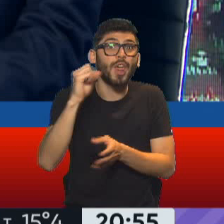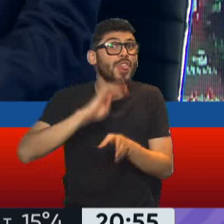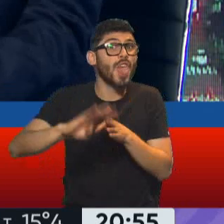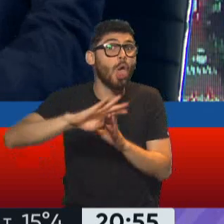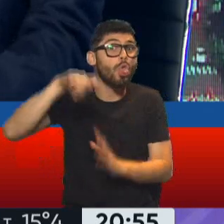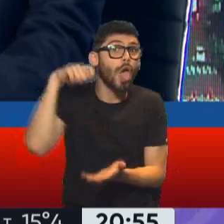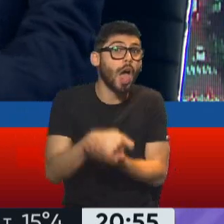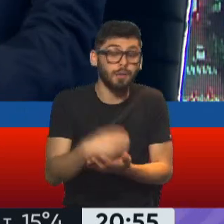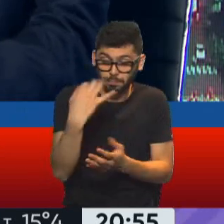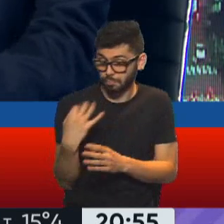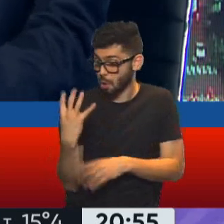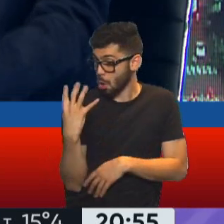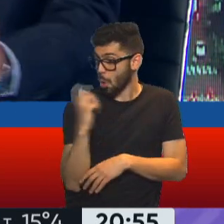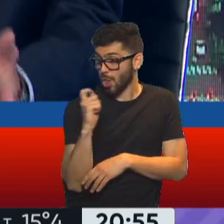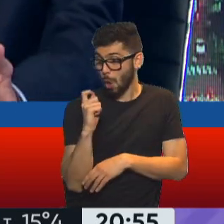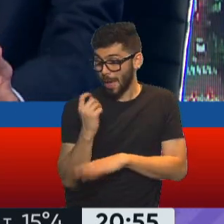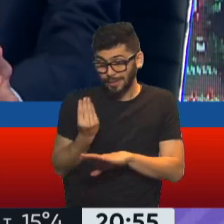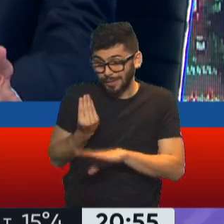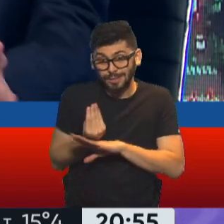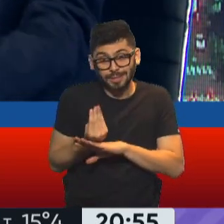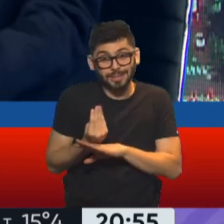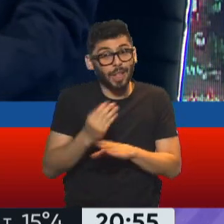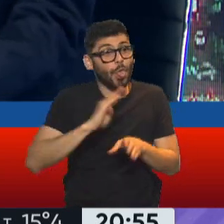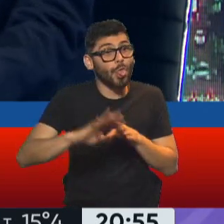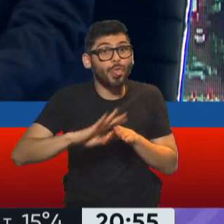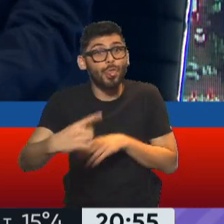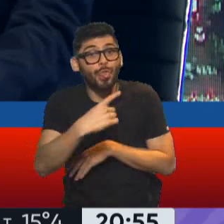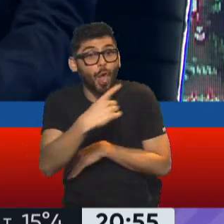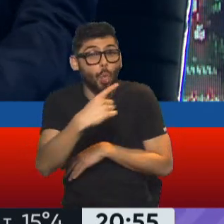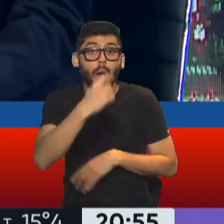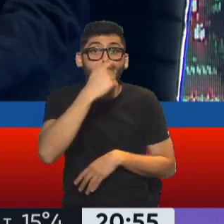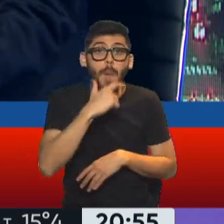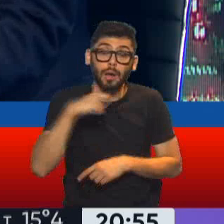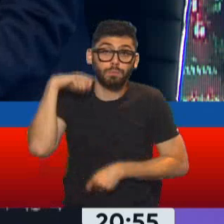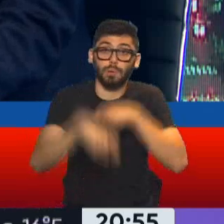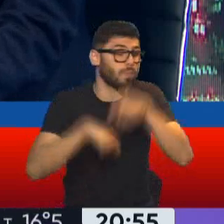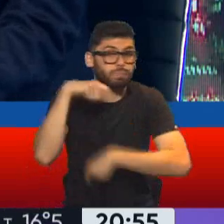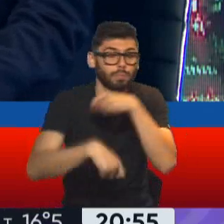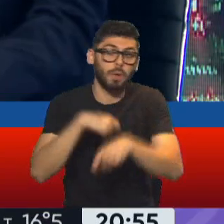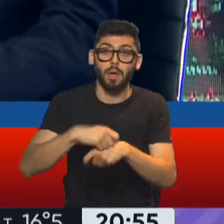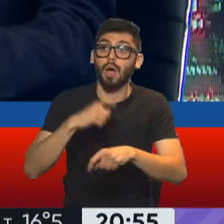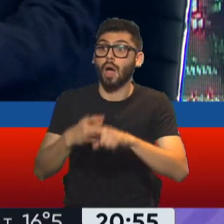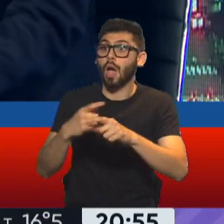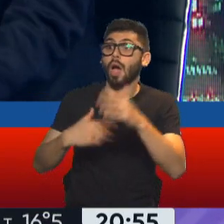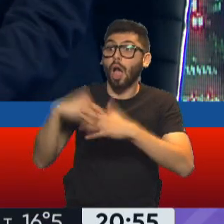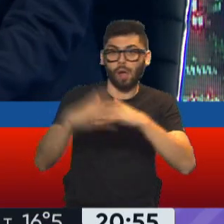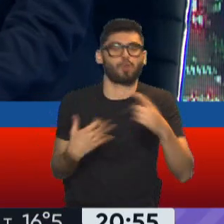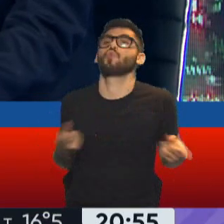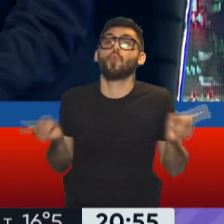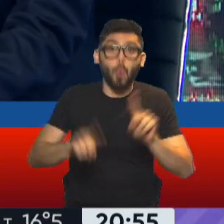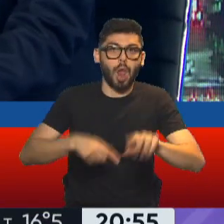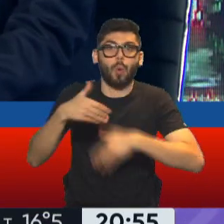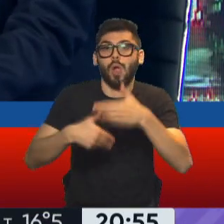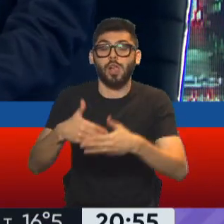decir, los primeros 4 meses nos dedicamos a pagar la deuda que nos dejó el macrismo, a reactivar toda la obra pública y hoy estar con